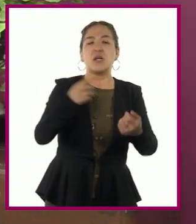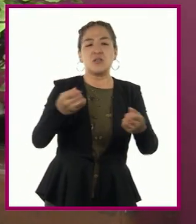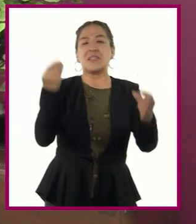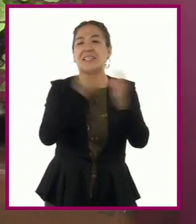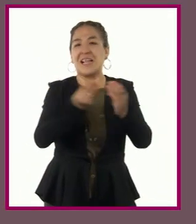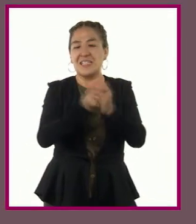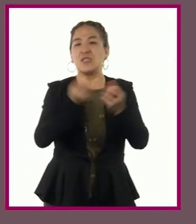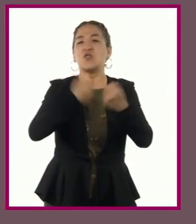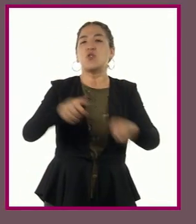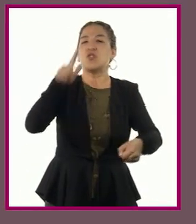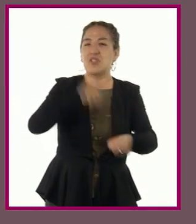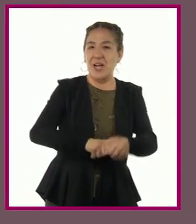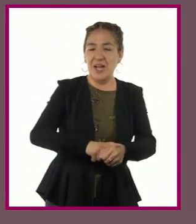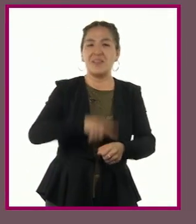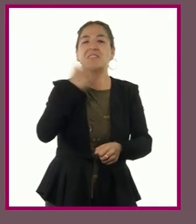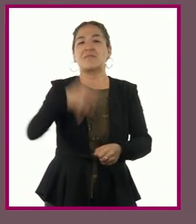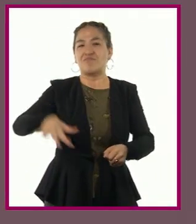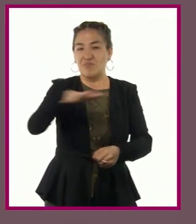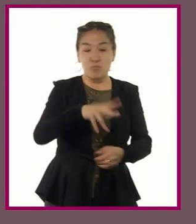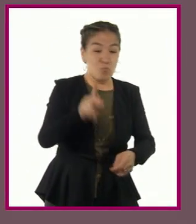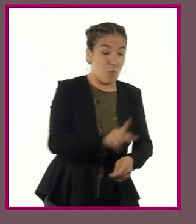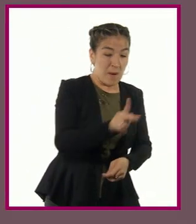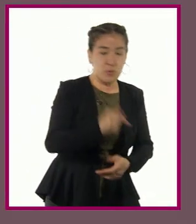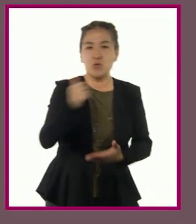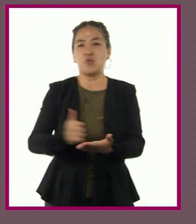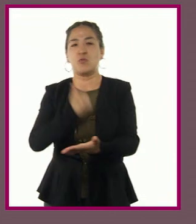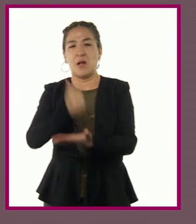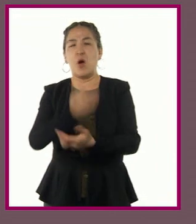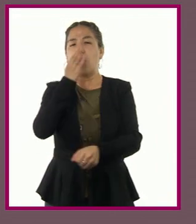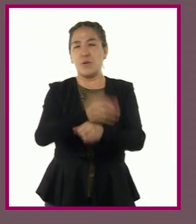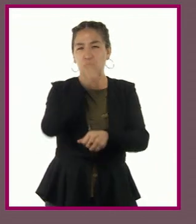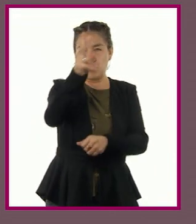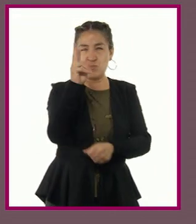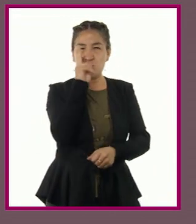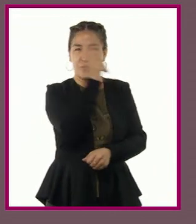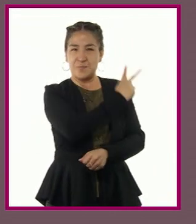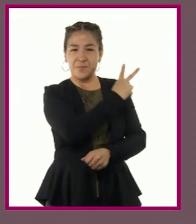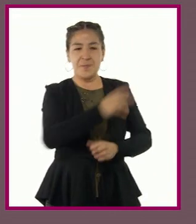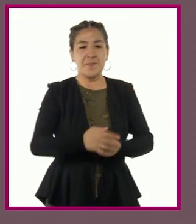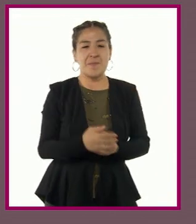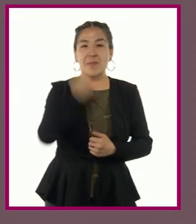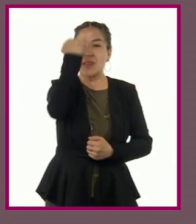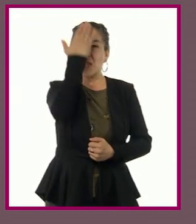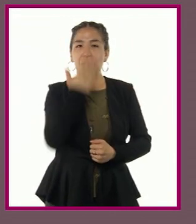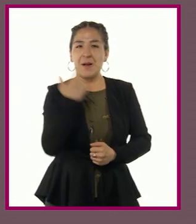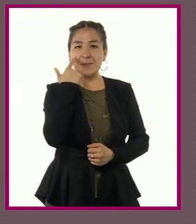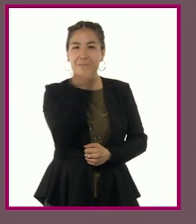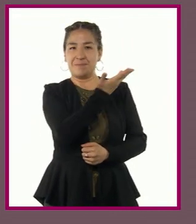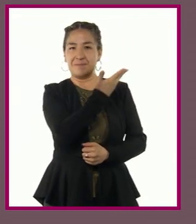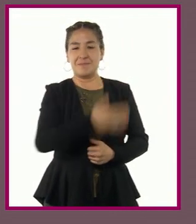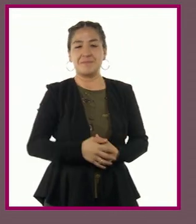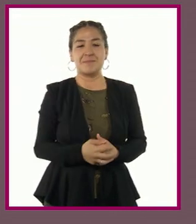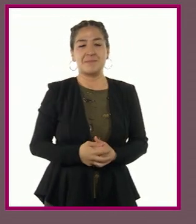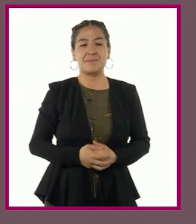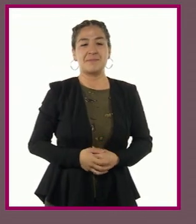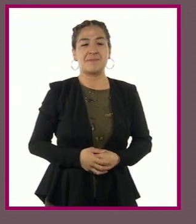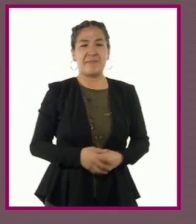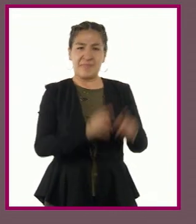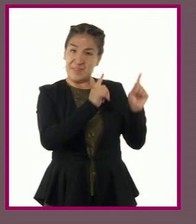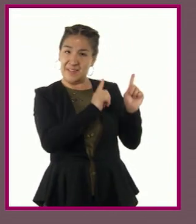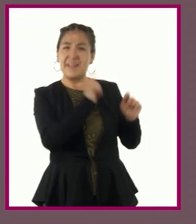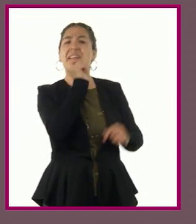rural. A continuación, los invito a observar detenidamente la imagen que tienen en pantalla.